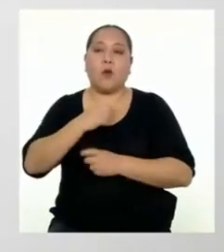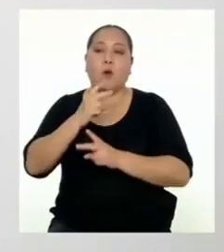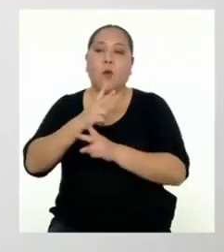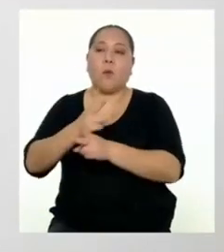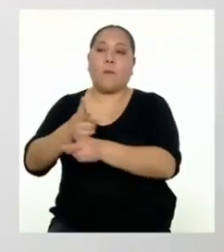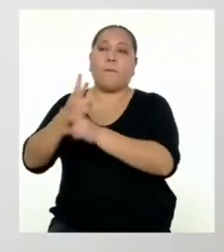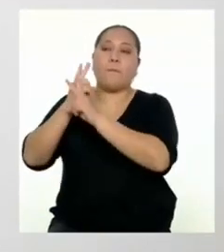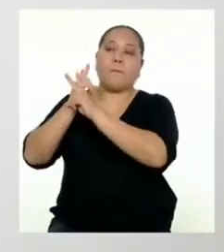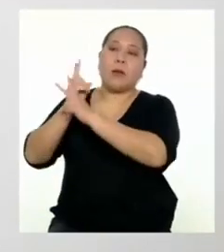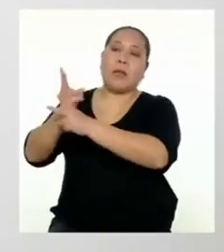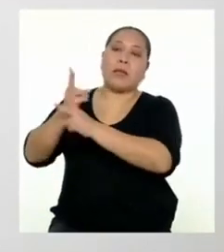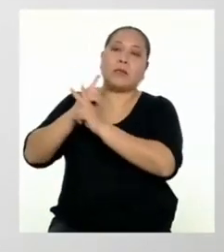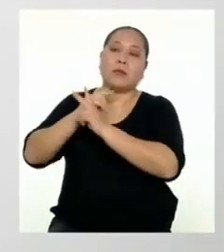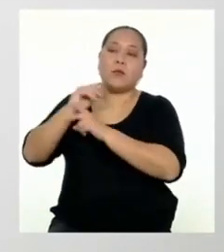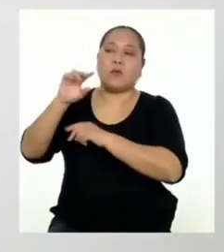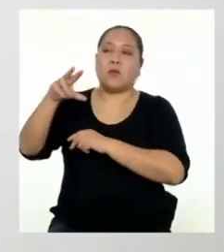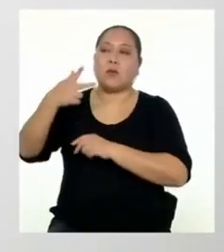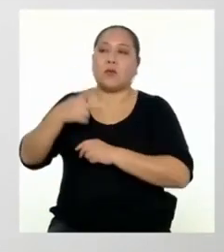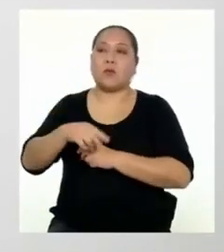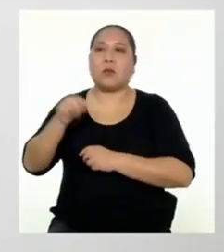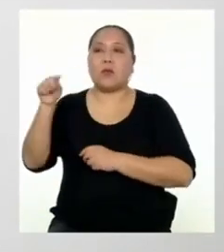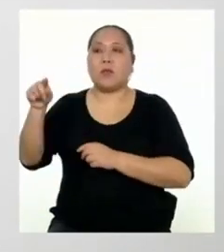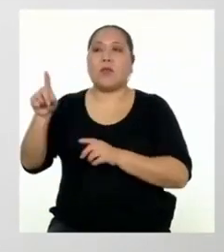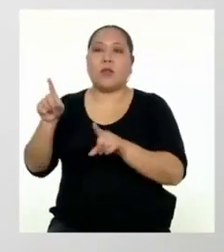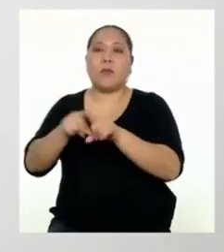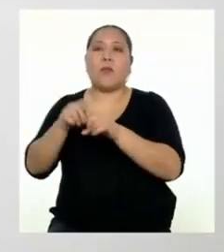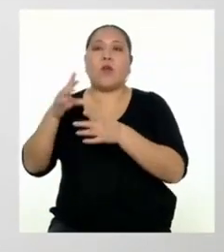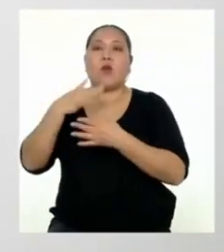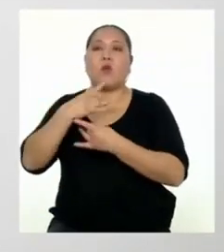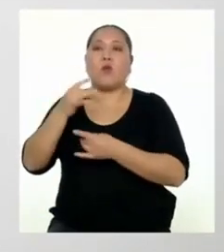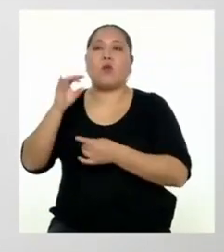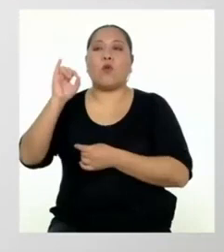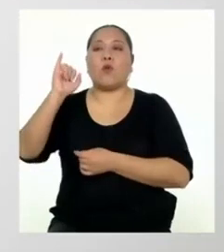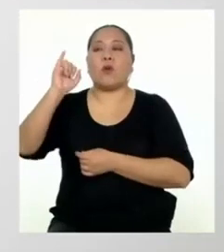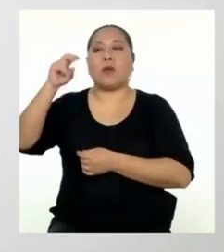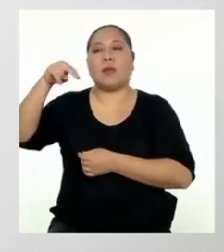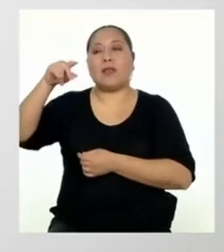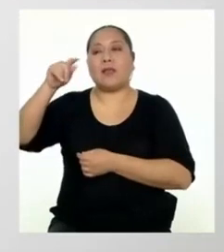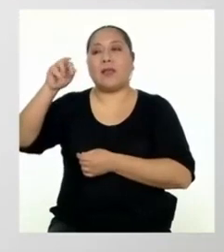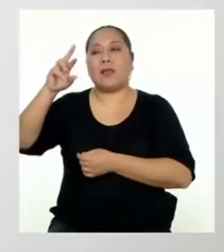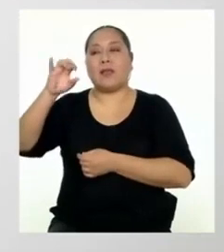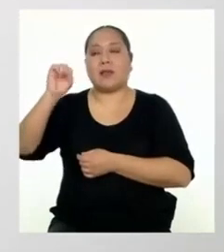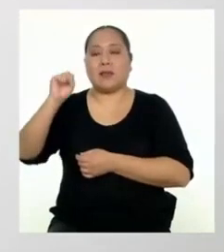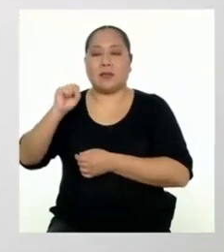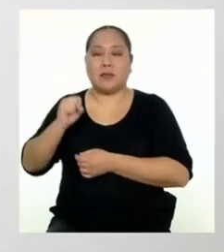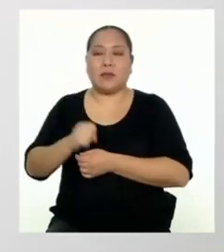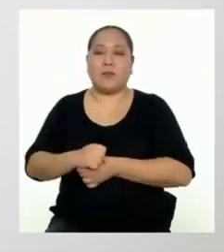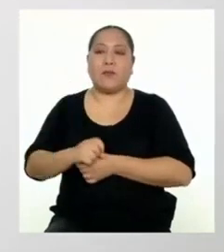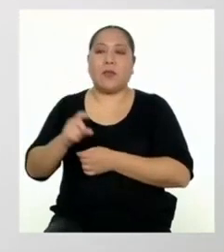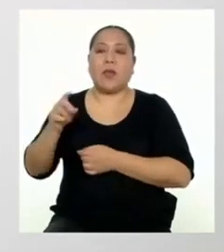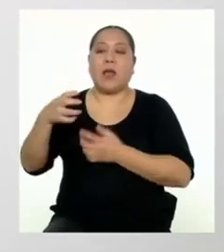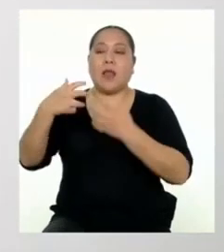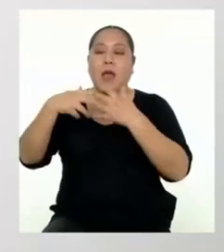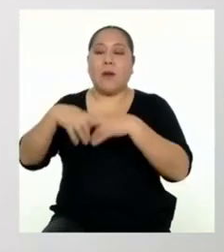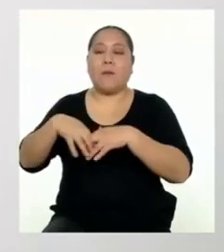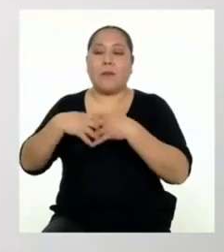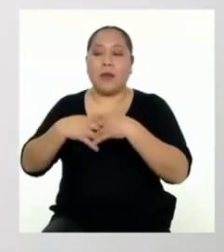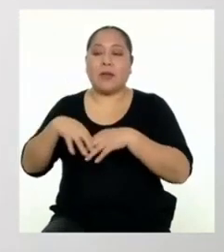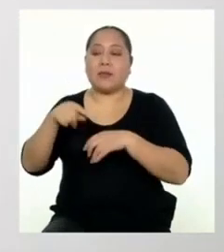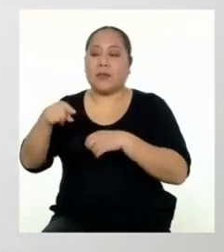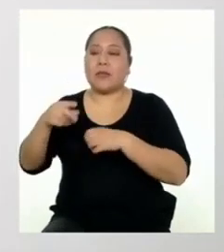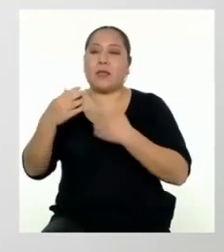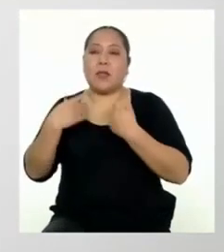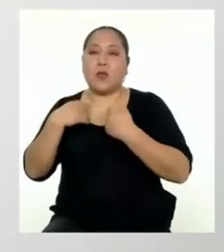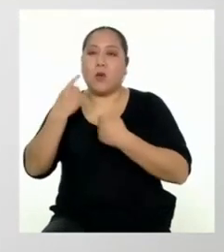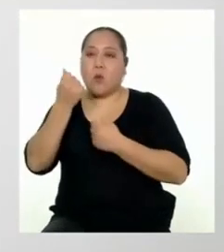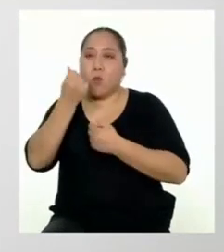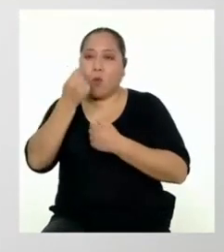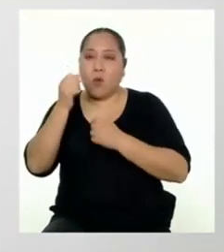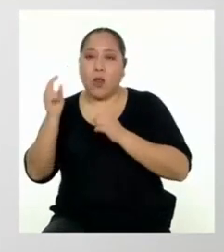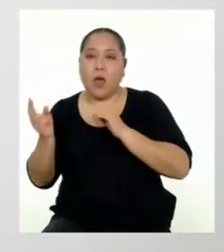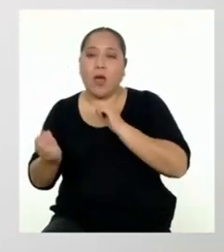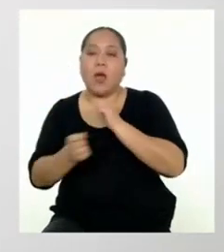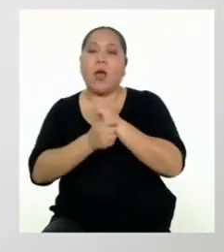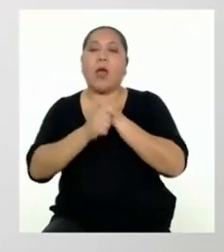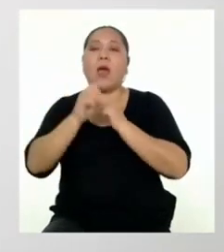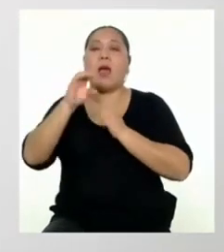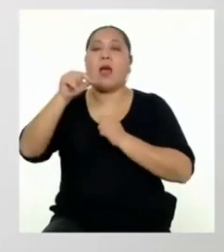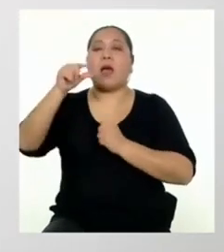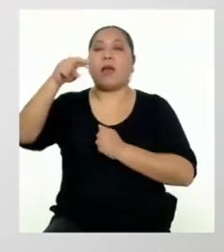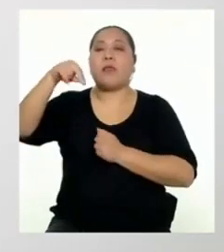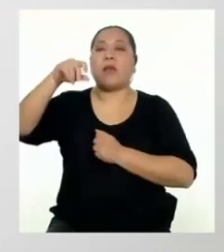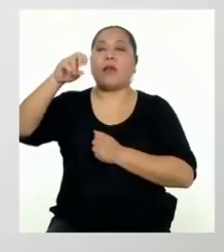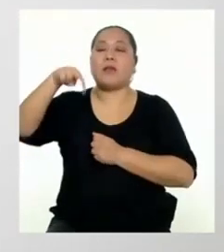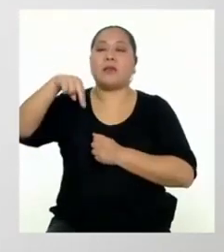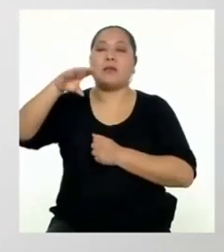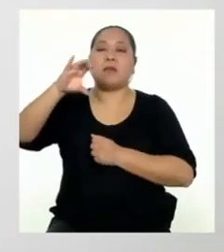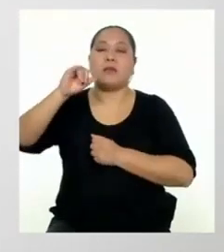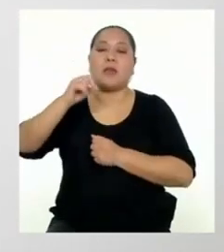préstamo de un tercero, les corresponde un interés. A la empresa que han conformado le corresponde una ganancia y al Estado le corresponden